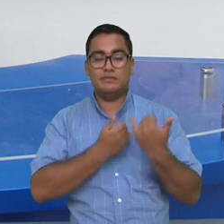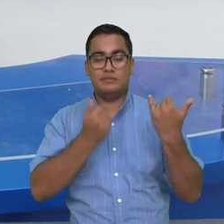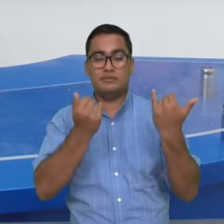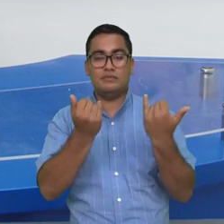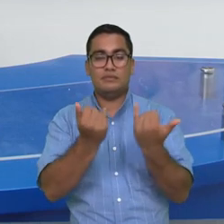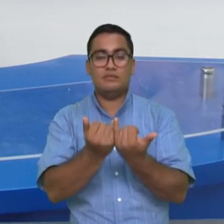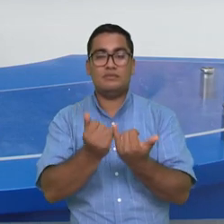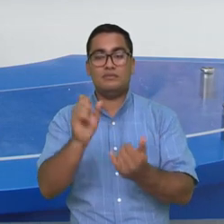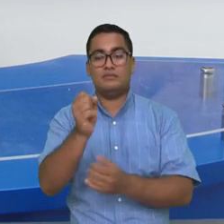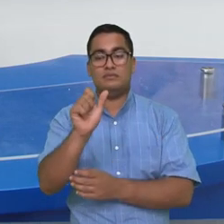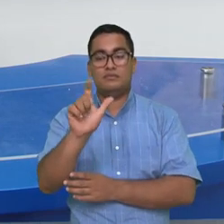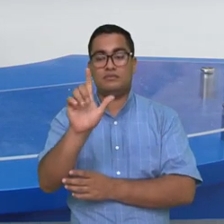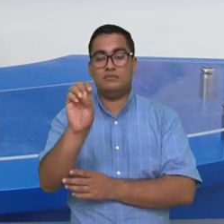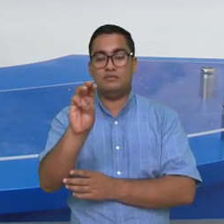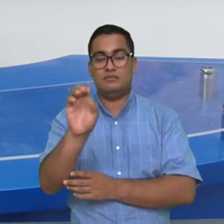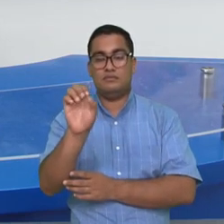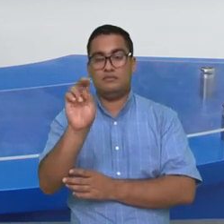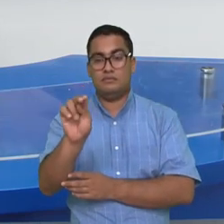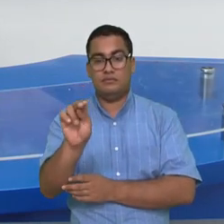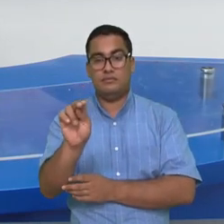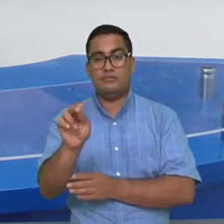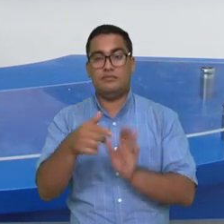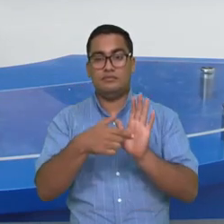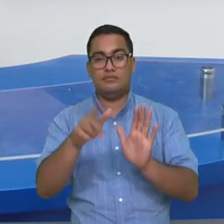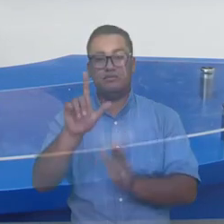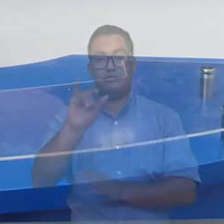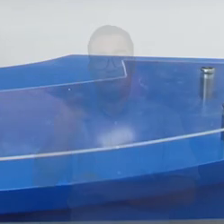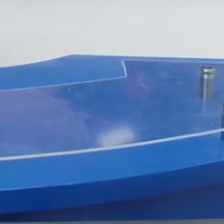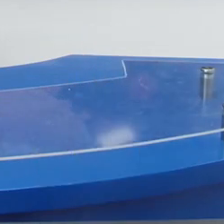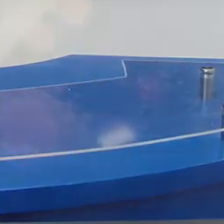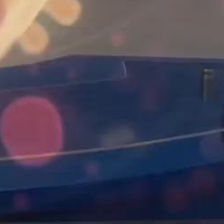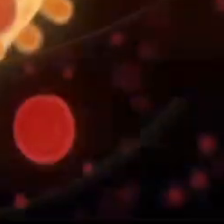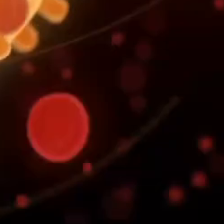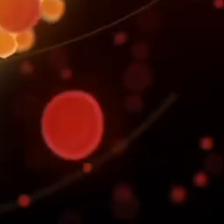Salomón Ibarra Mayorga. Liz Escoto con el reporte completo.